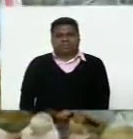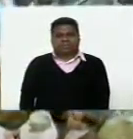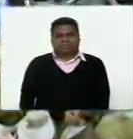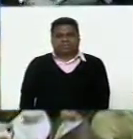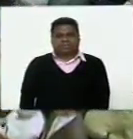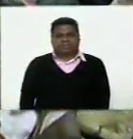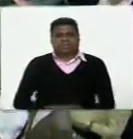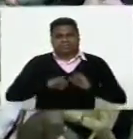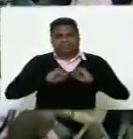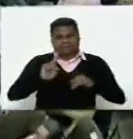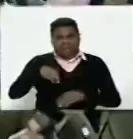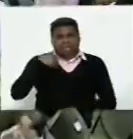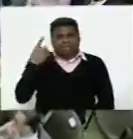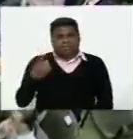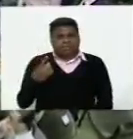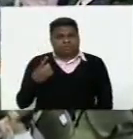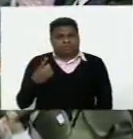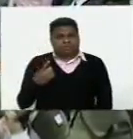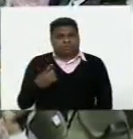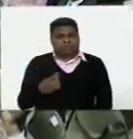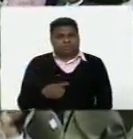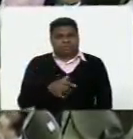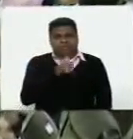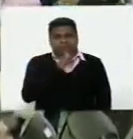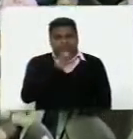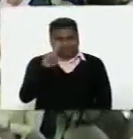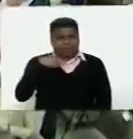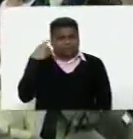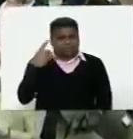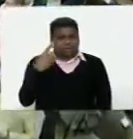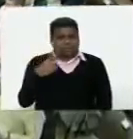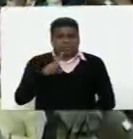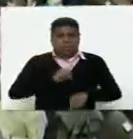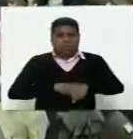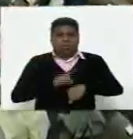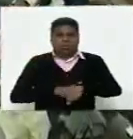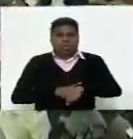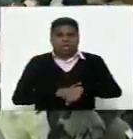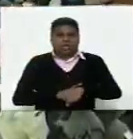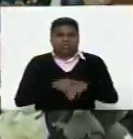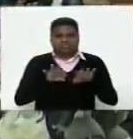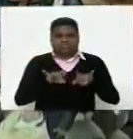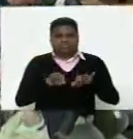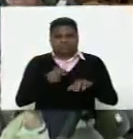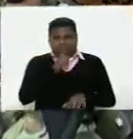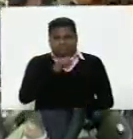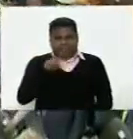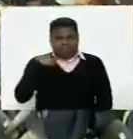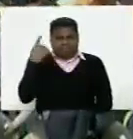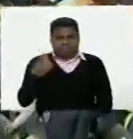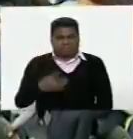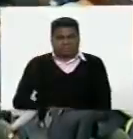la próxima sesión será dada a conocer la fecha, hora y lugar a través de la secretaría. Gracias.